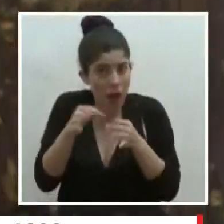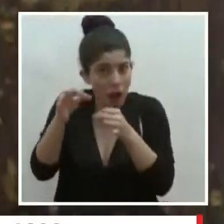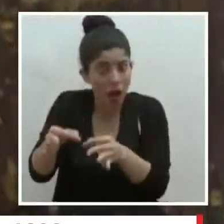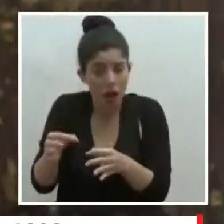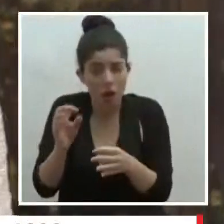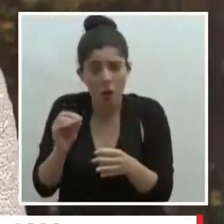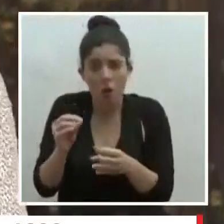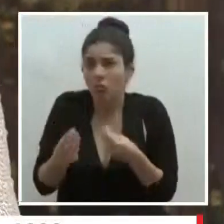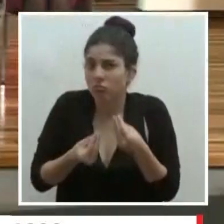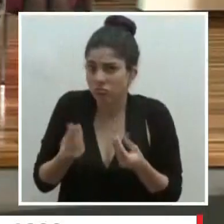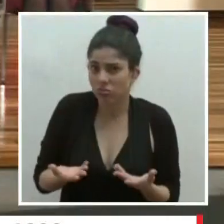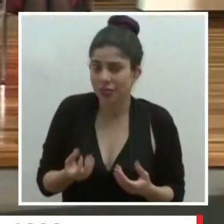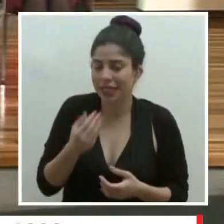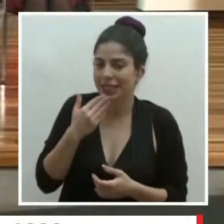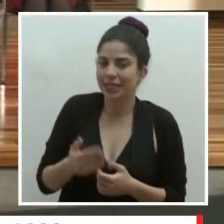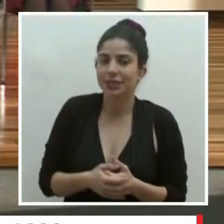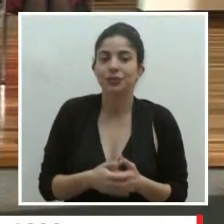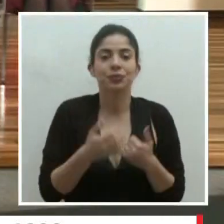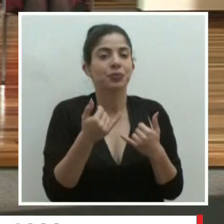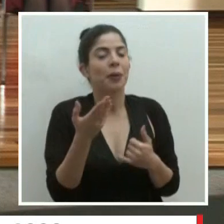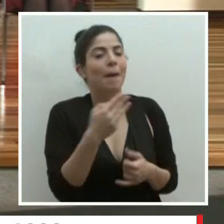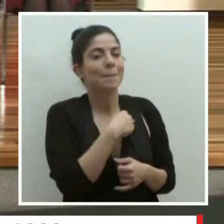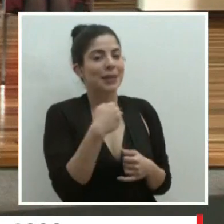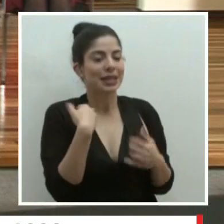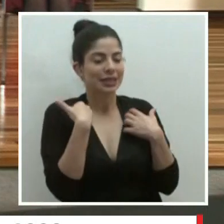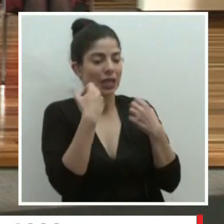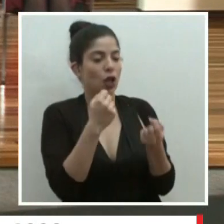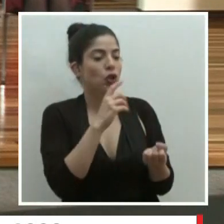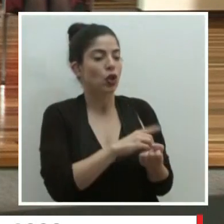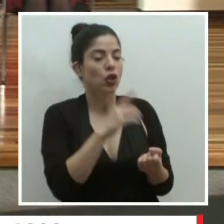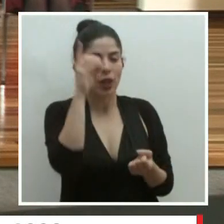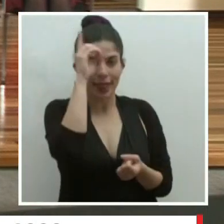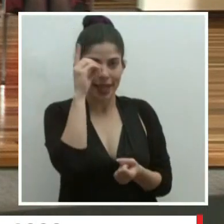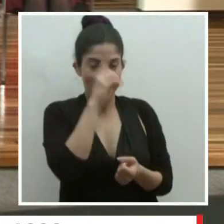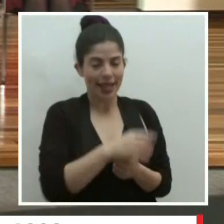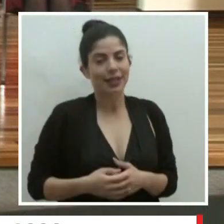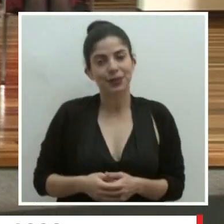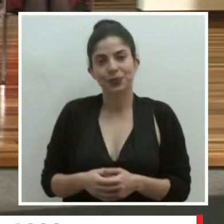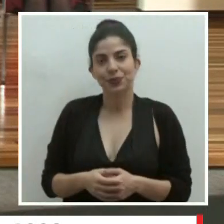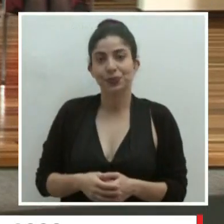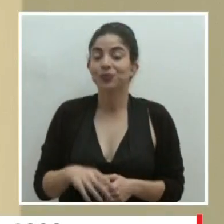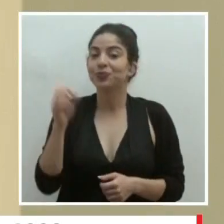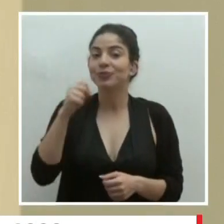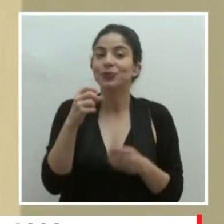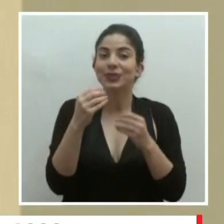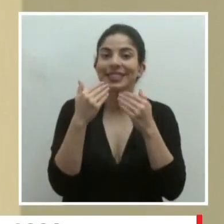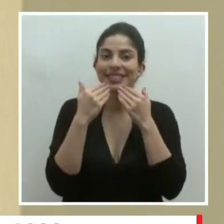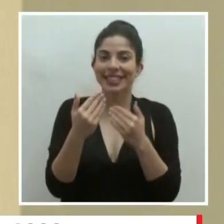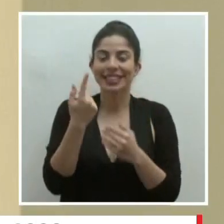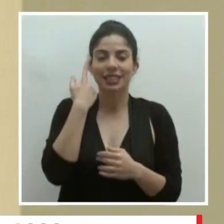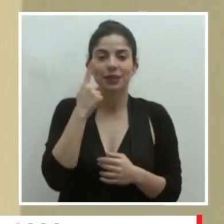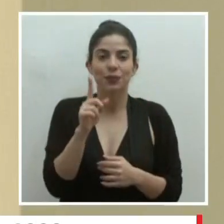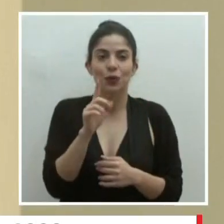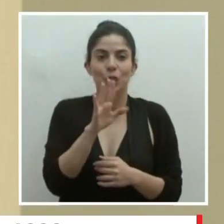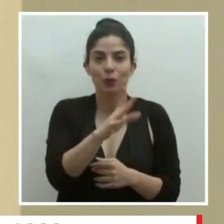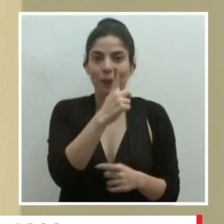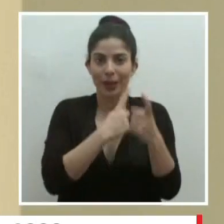gracias. Escuchamos al ministro de Salud, el doctor Daniel Salas. Sí, muchas gracias por